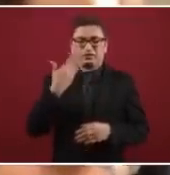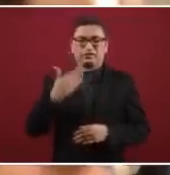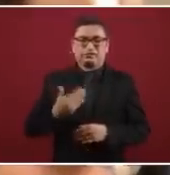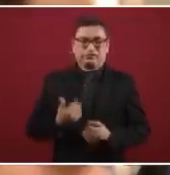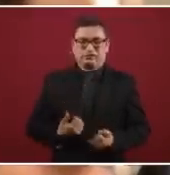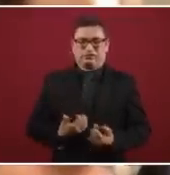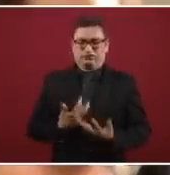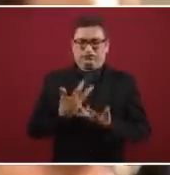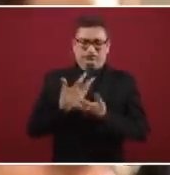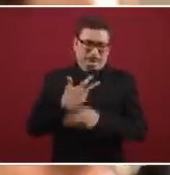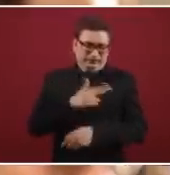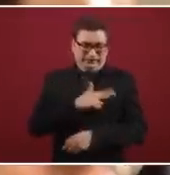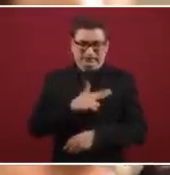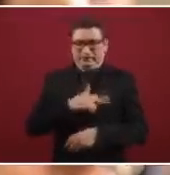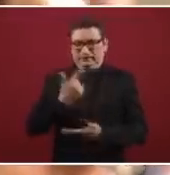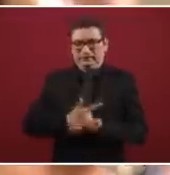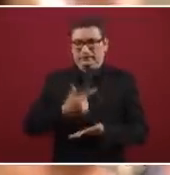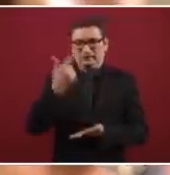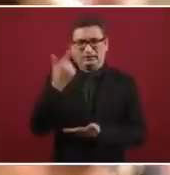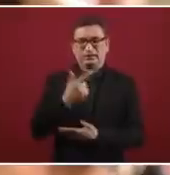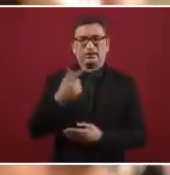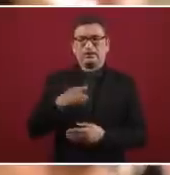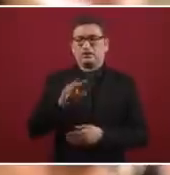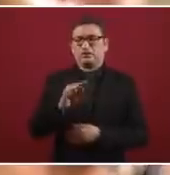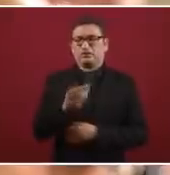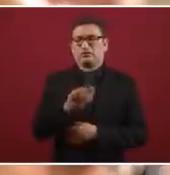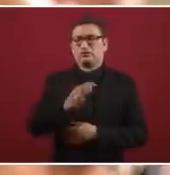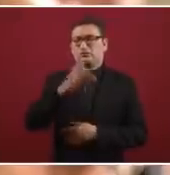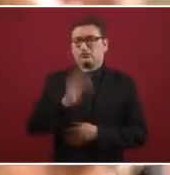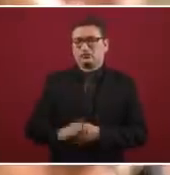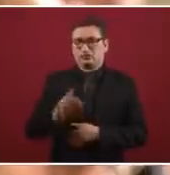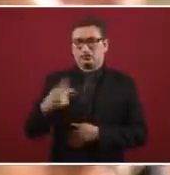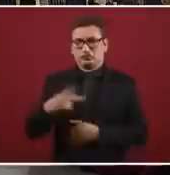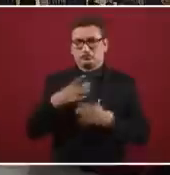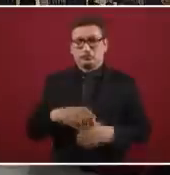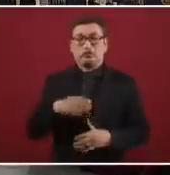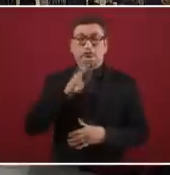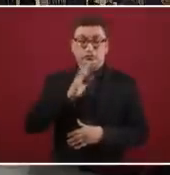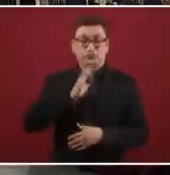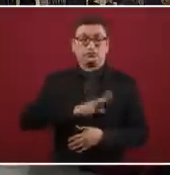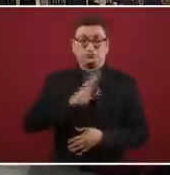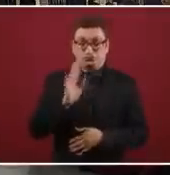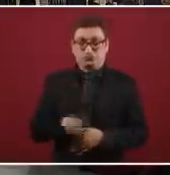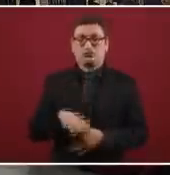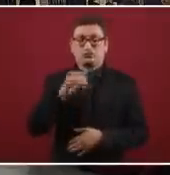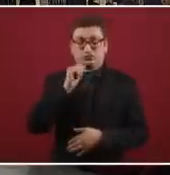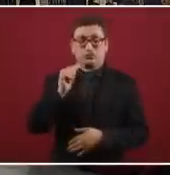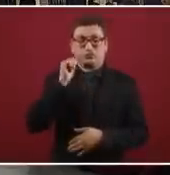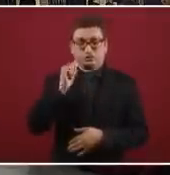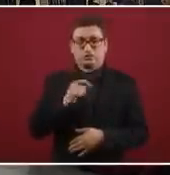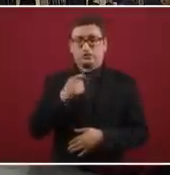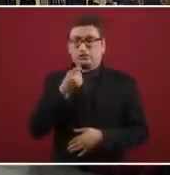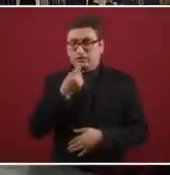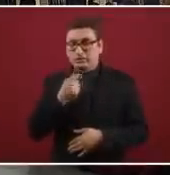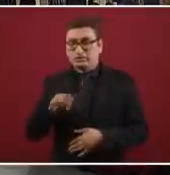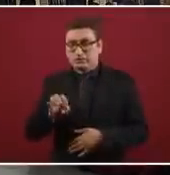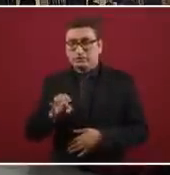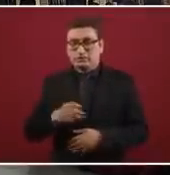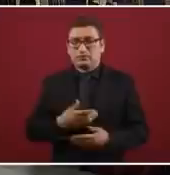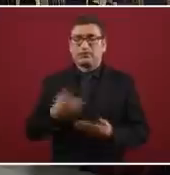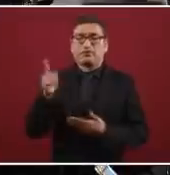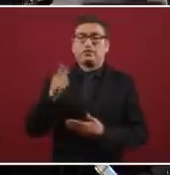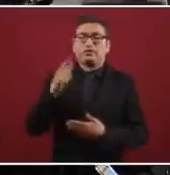severas heridas de gravedad en más del 90% de su cuerpo. La mamá falleció ayer, la bebé está en